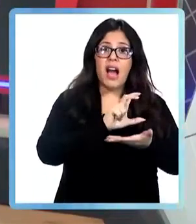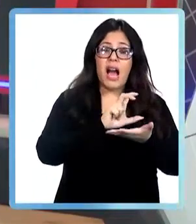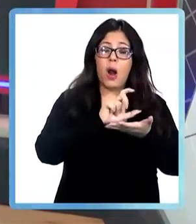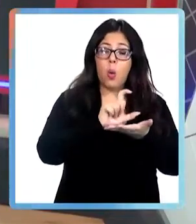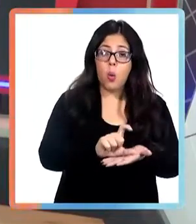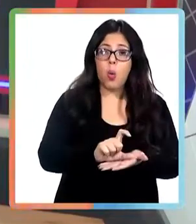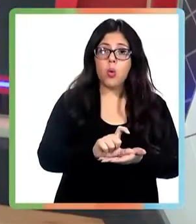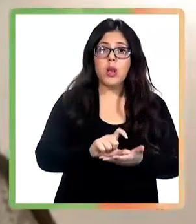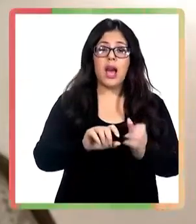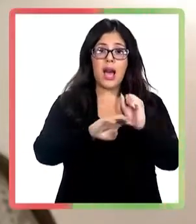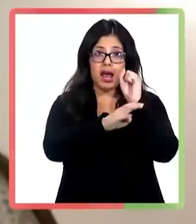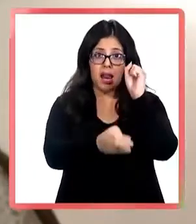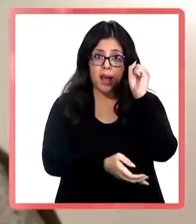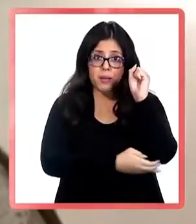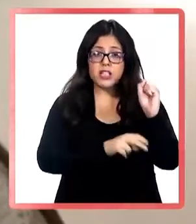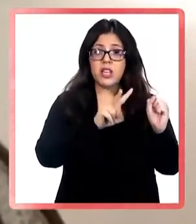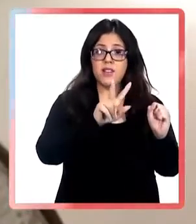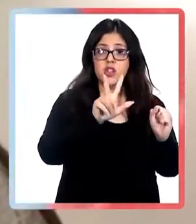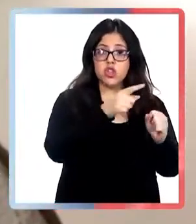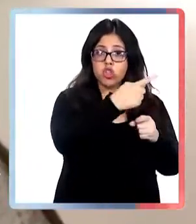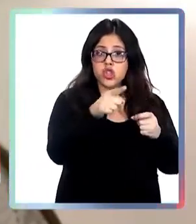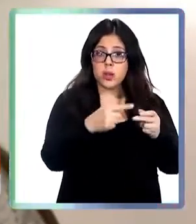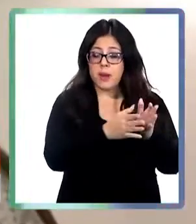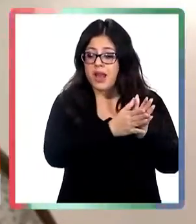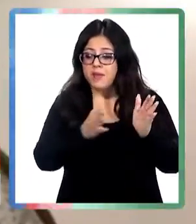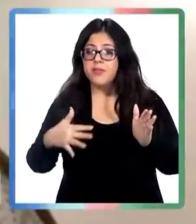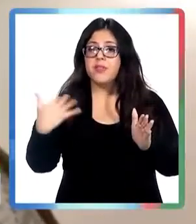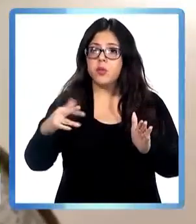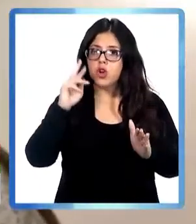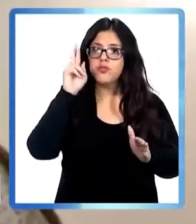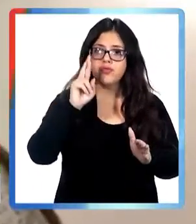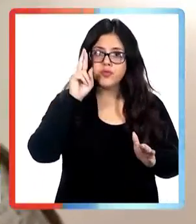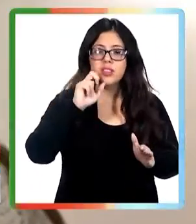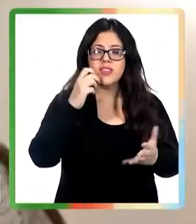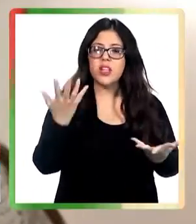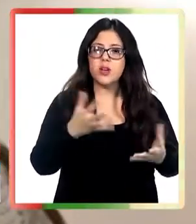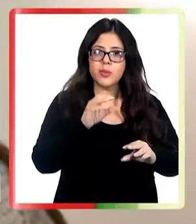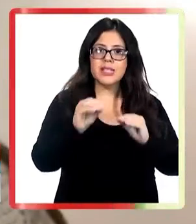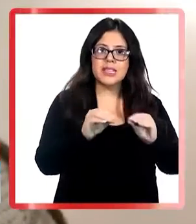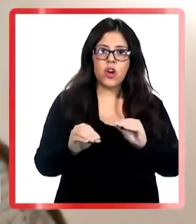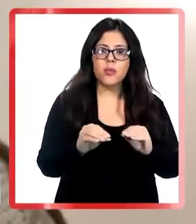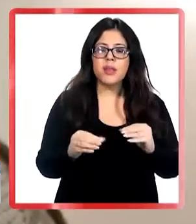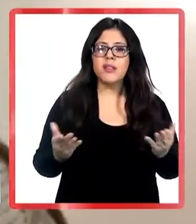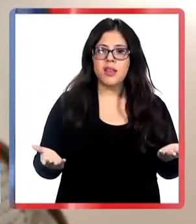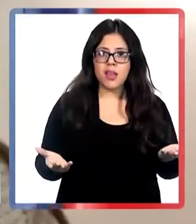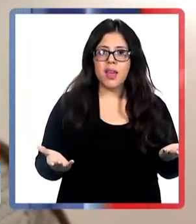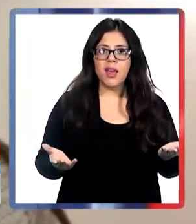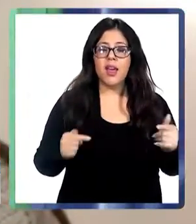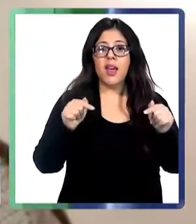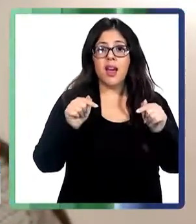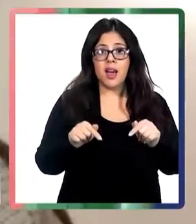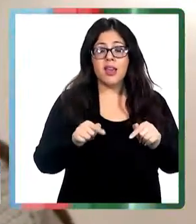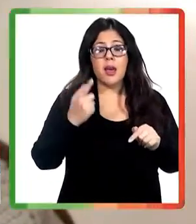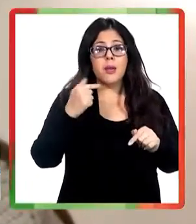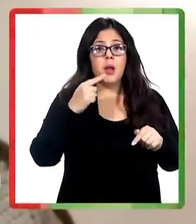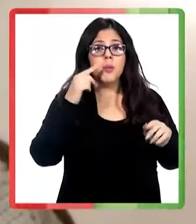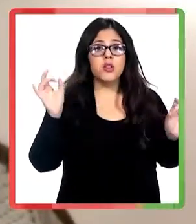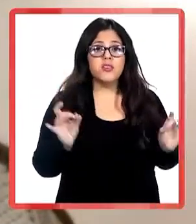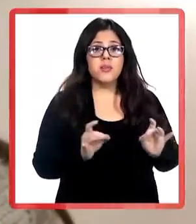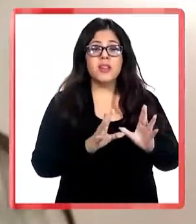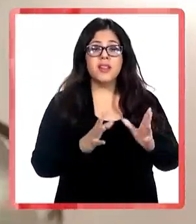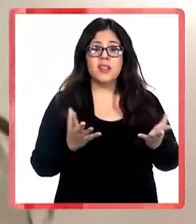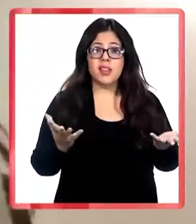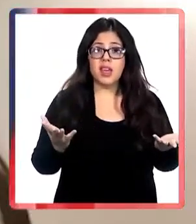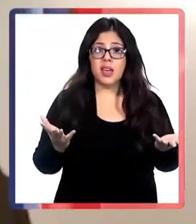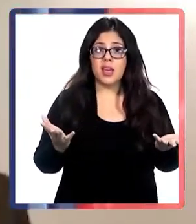el embarazo a partir de las 28 semanas. Importante que lo recordemos, es como se recomienda en el PNI, y en el caso de que el paciente no haya